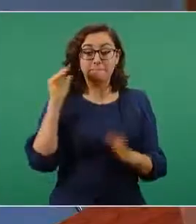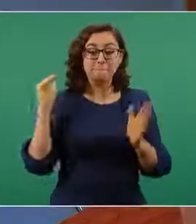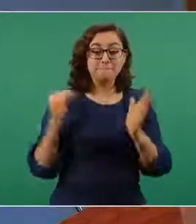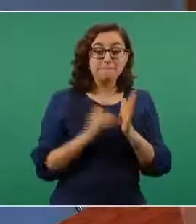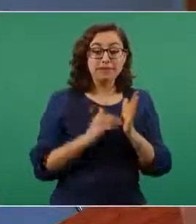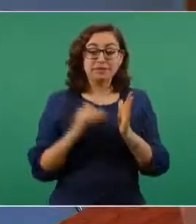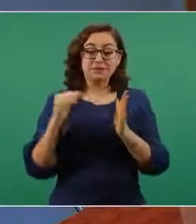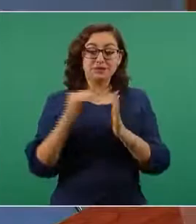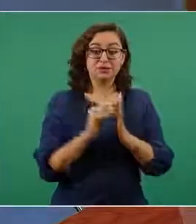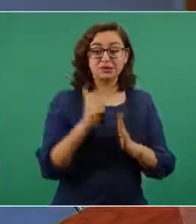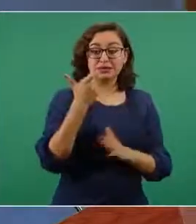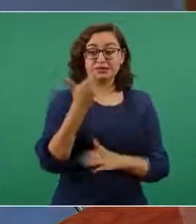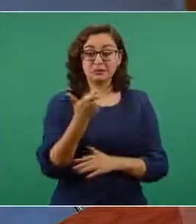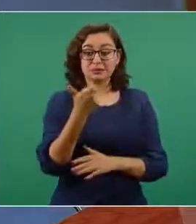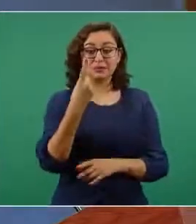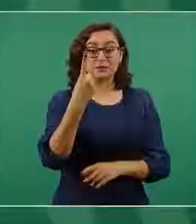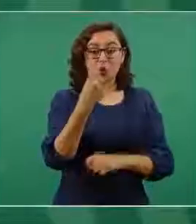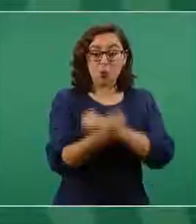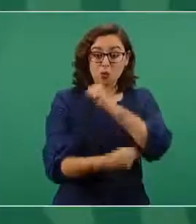porque esos